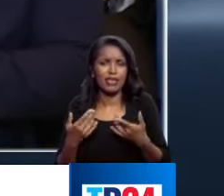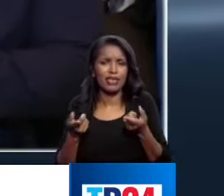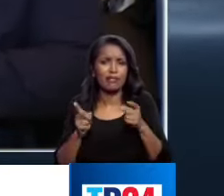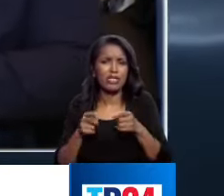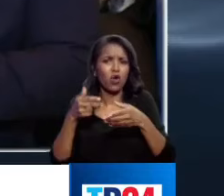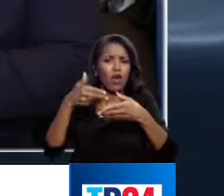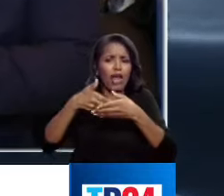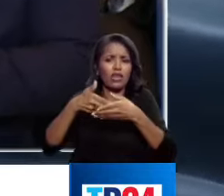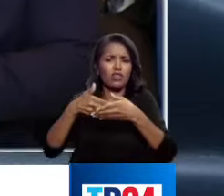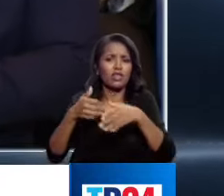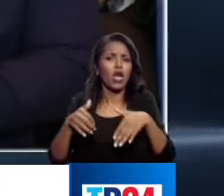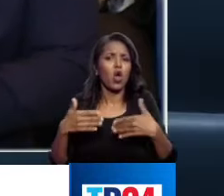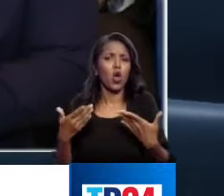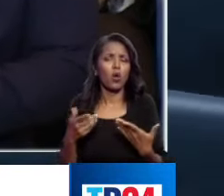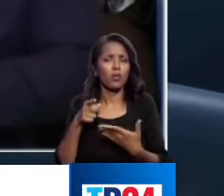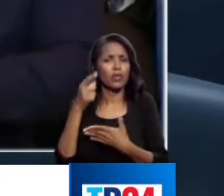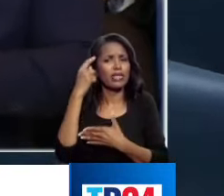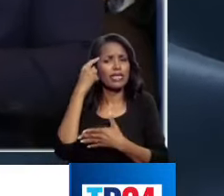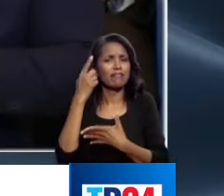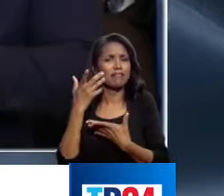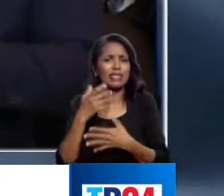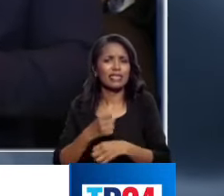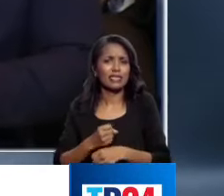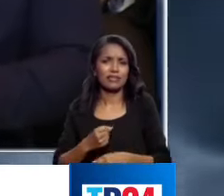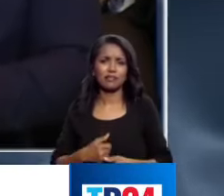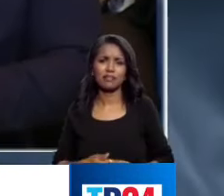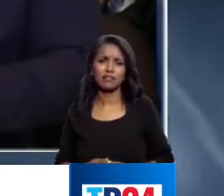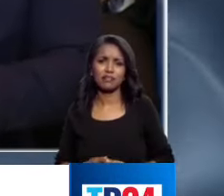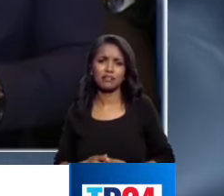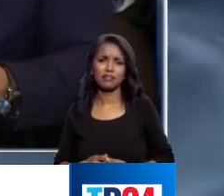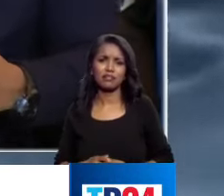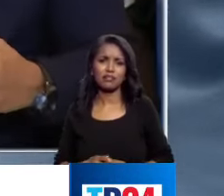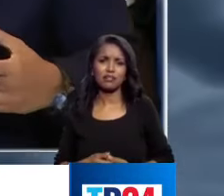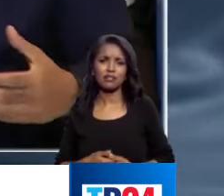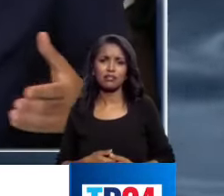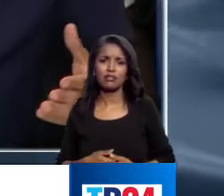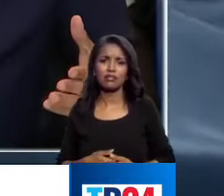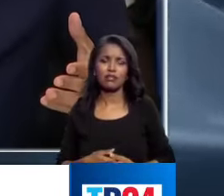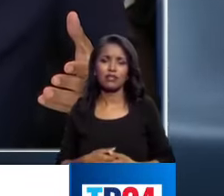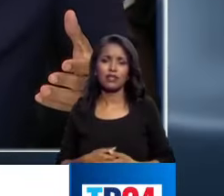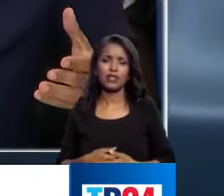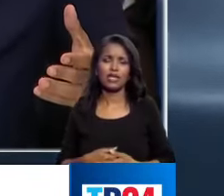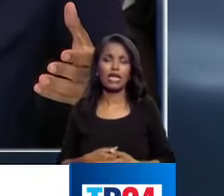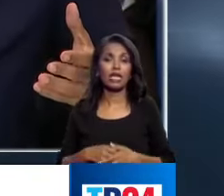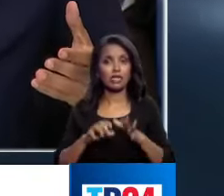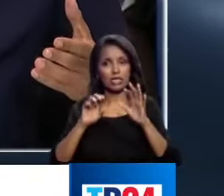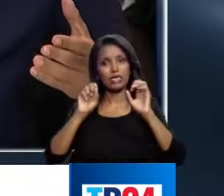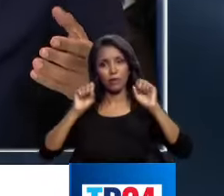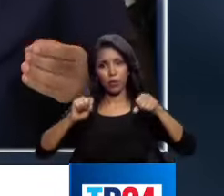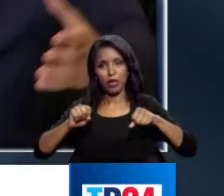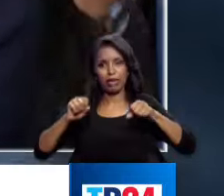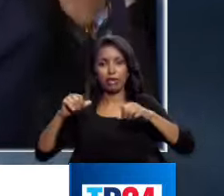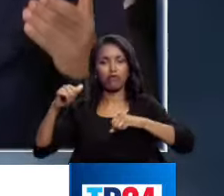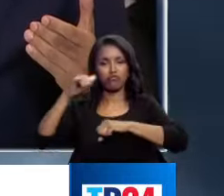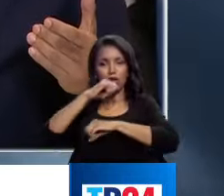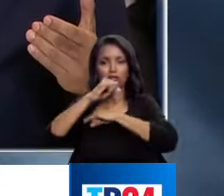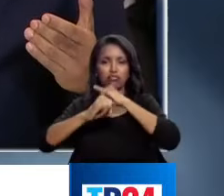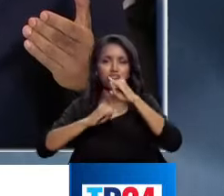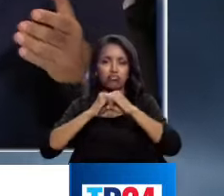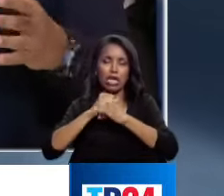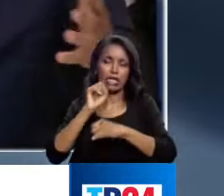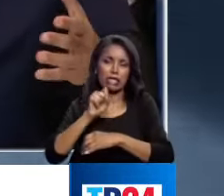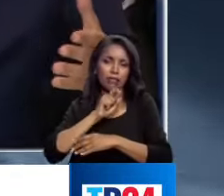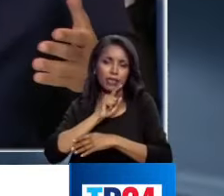situación? ¿Cómo resolver este problema? Porque nos apunta a que se pueden dar vuelos de repente internacionales, más